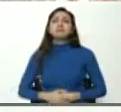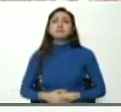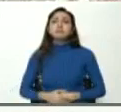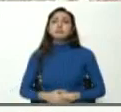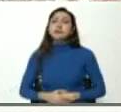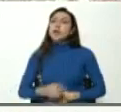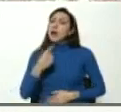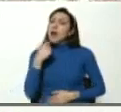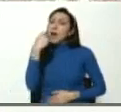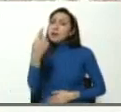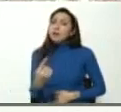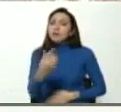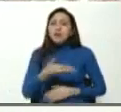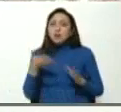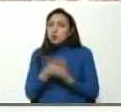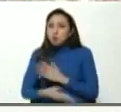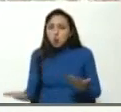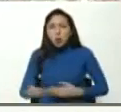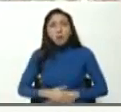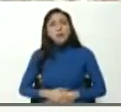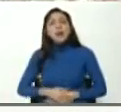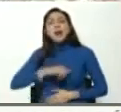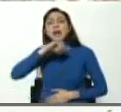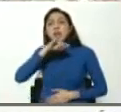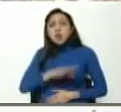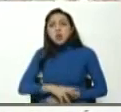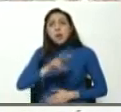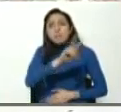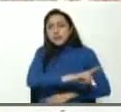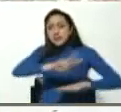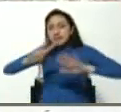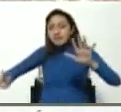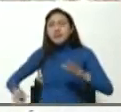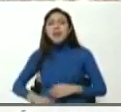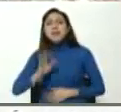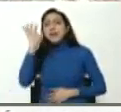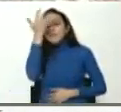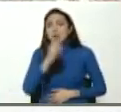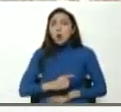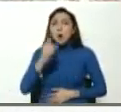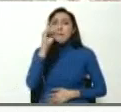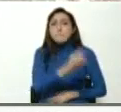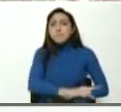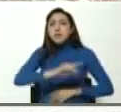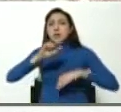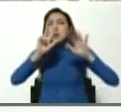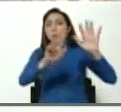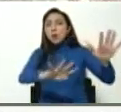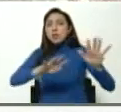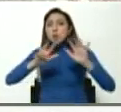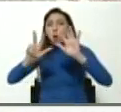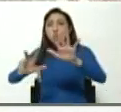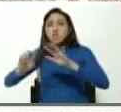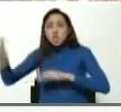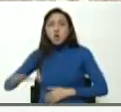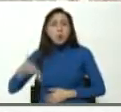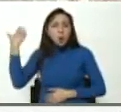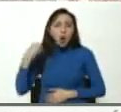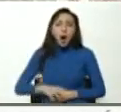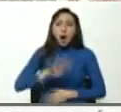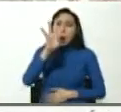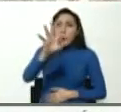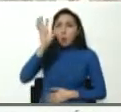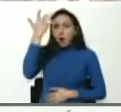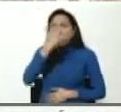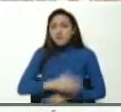referencia a los hechos históricos del 27 de febrero de 1989 del 4 de febrero de